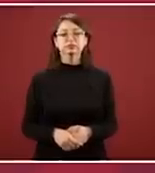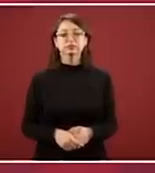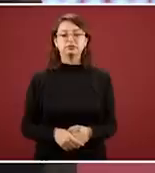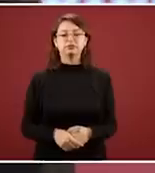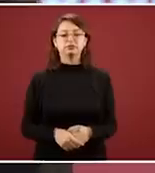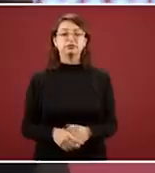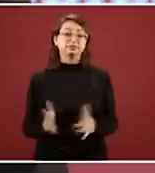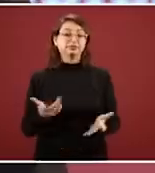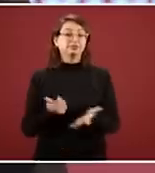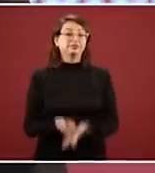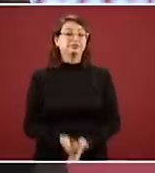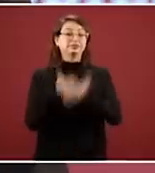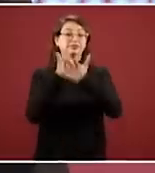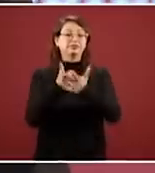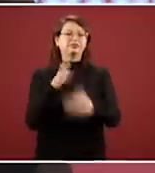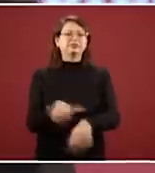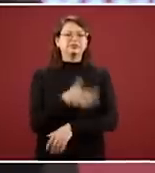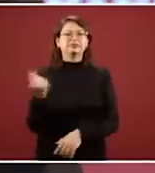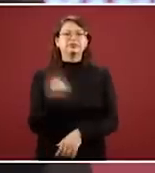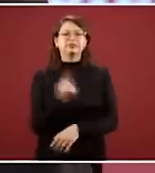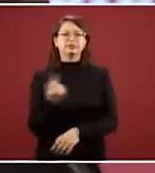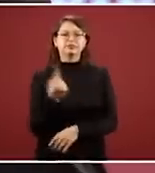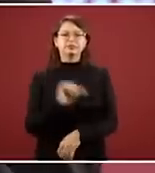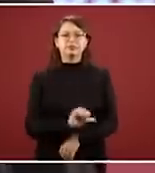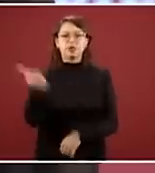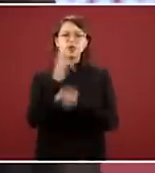llegue más inversión extranjera y